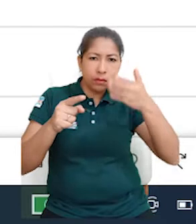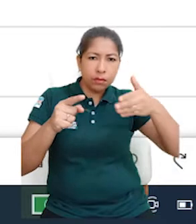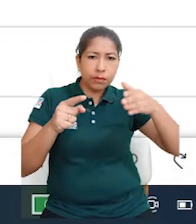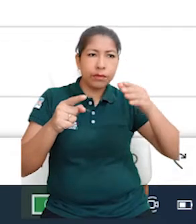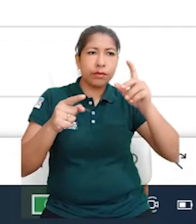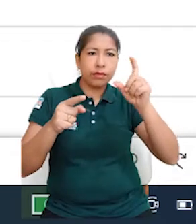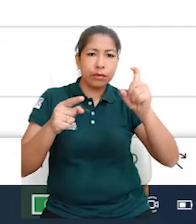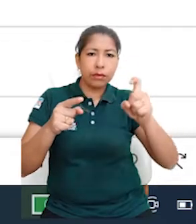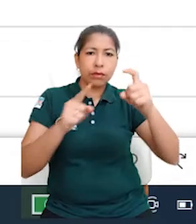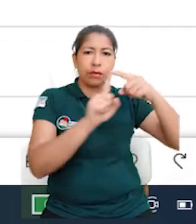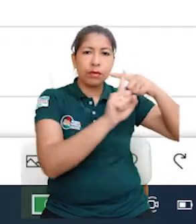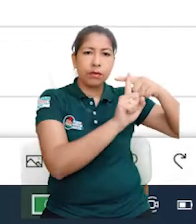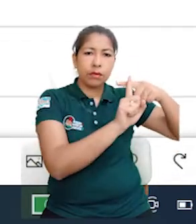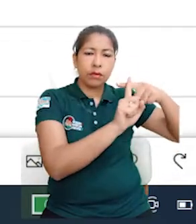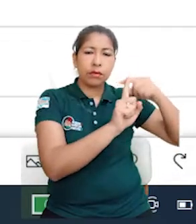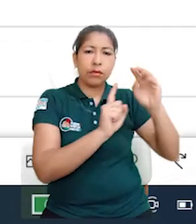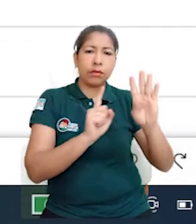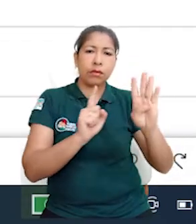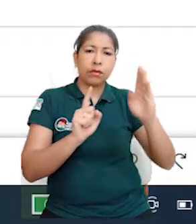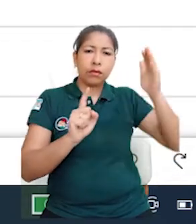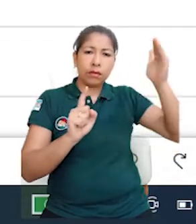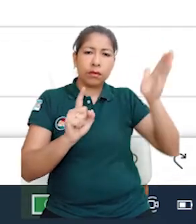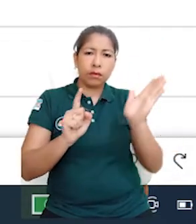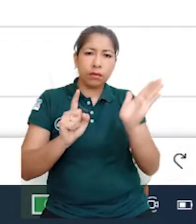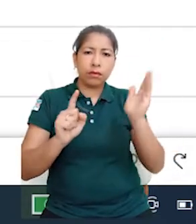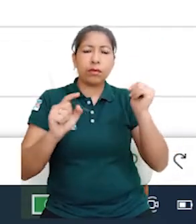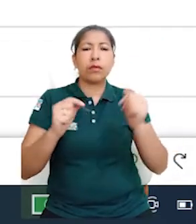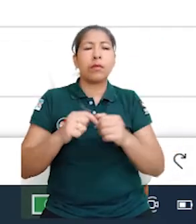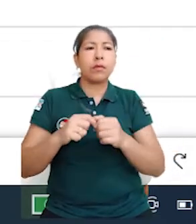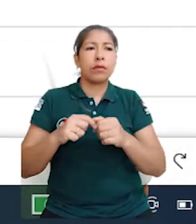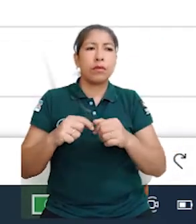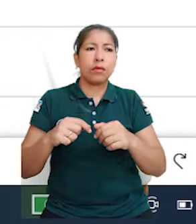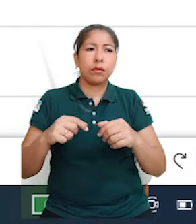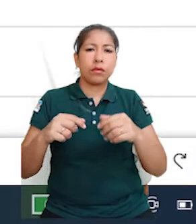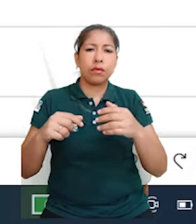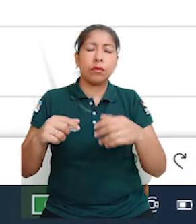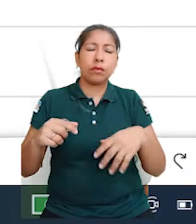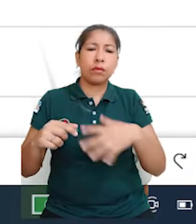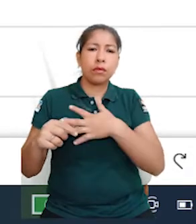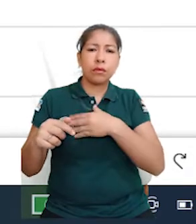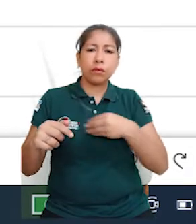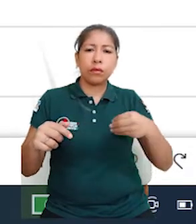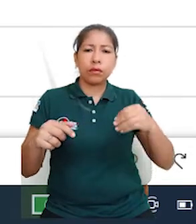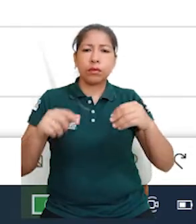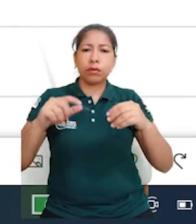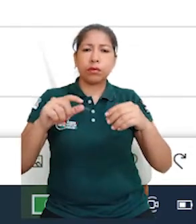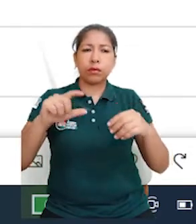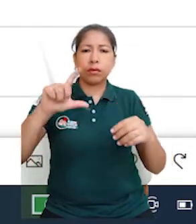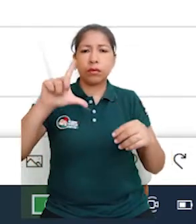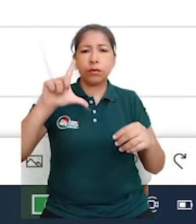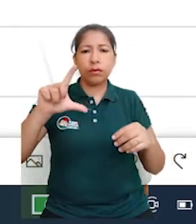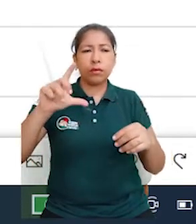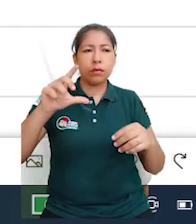x más 4. Y el logaritmo que está restando, su